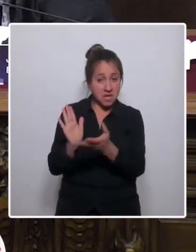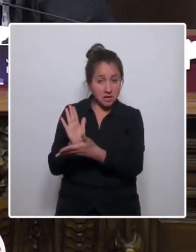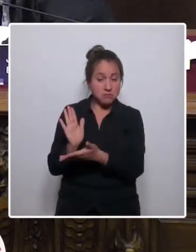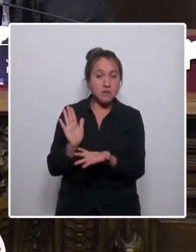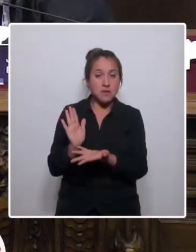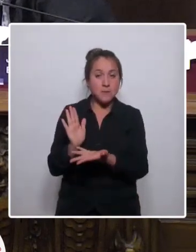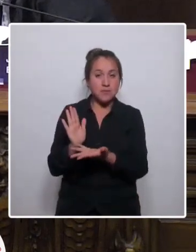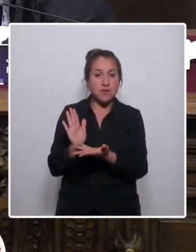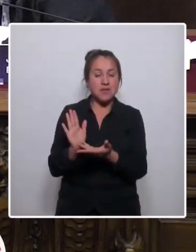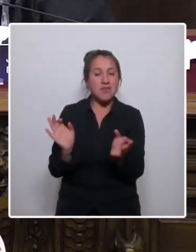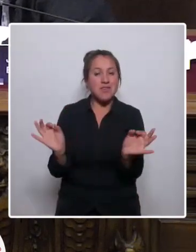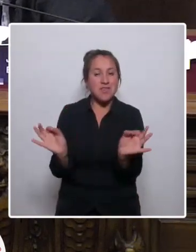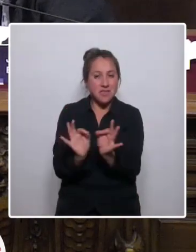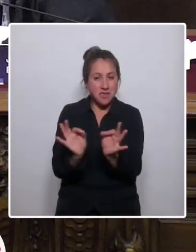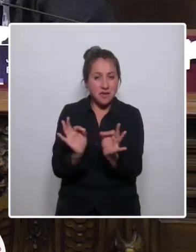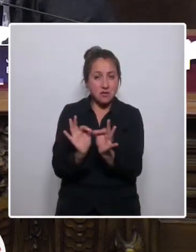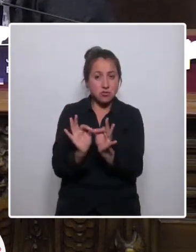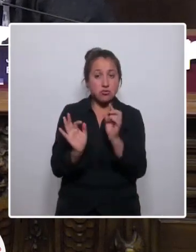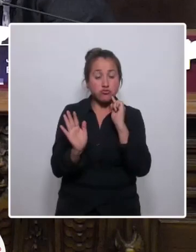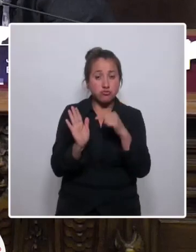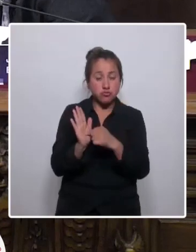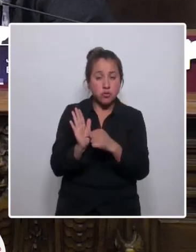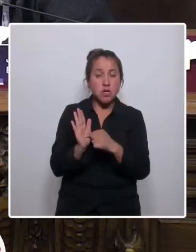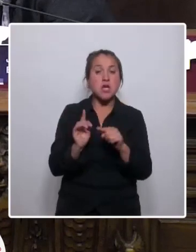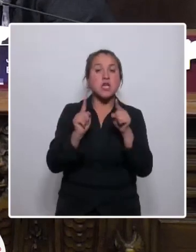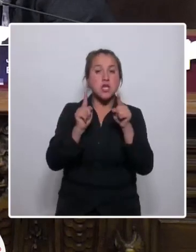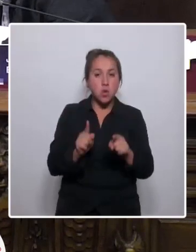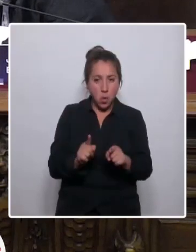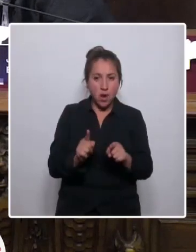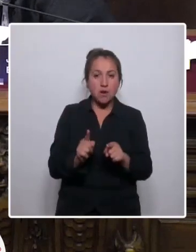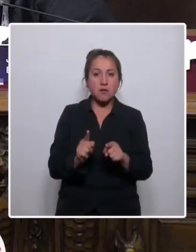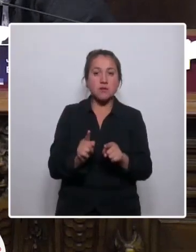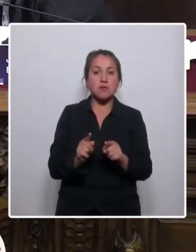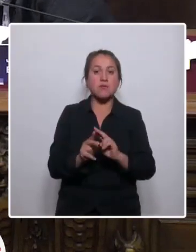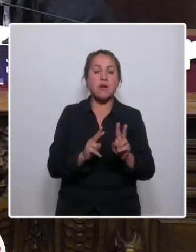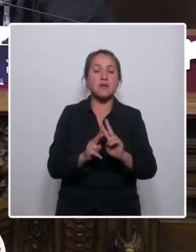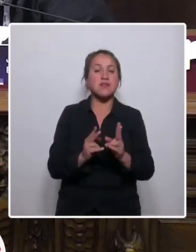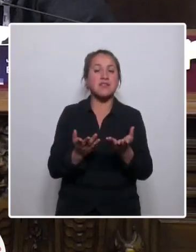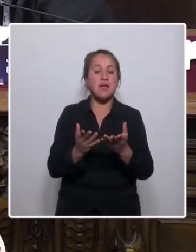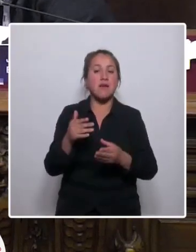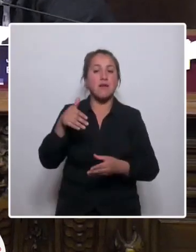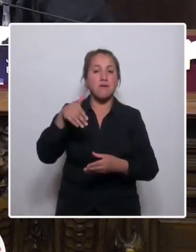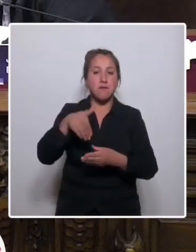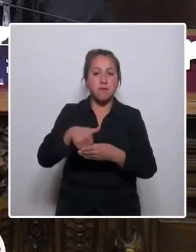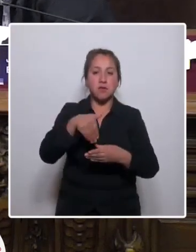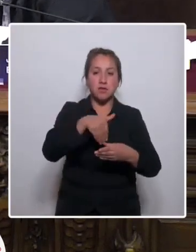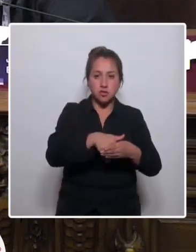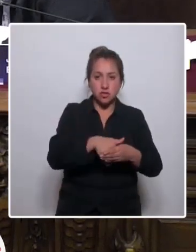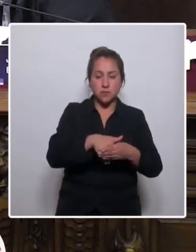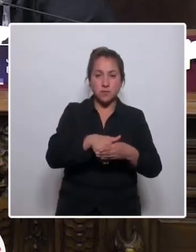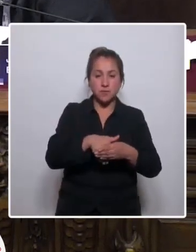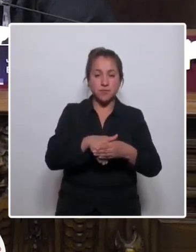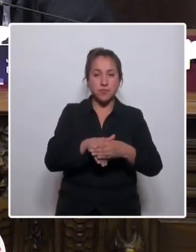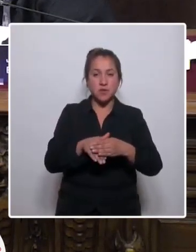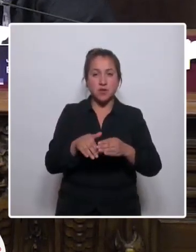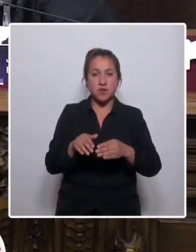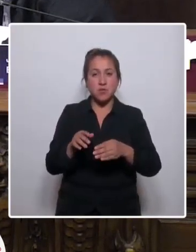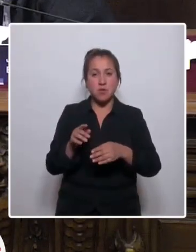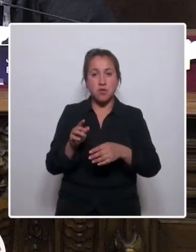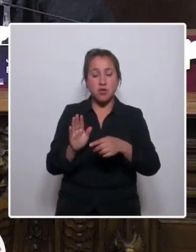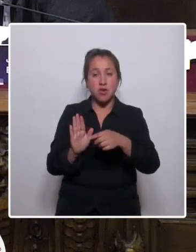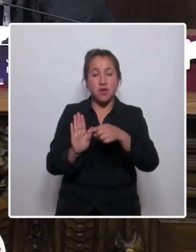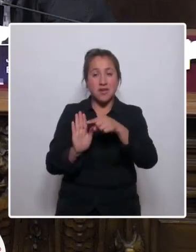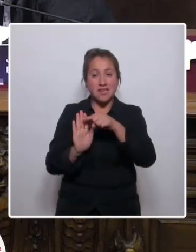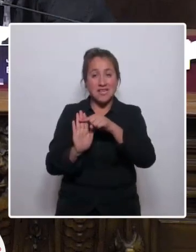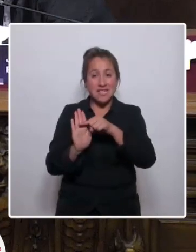mediante las indicaciones, igualmente se van a someter a votación como un criterio permanente, como un criterio que se va a